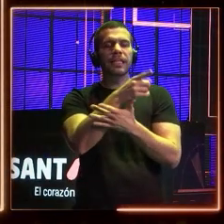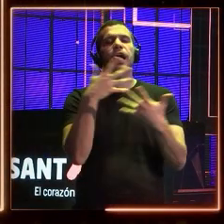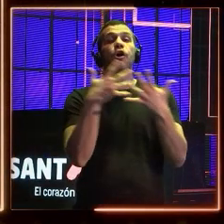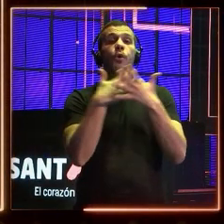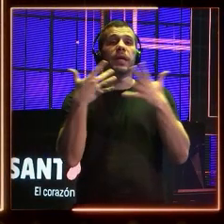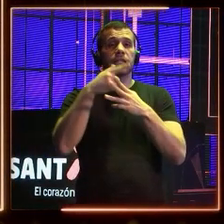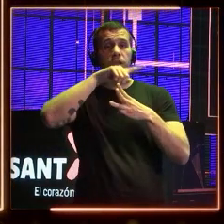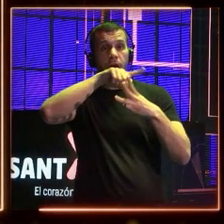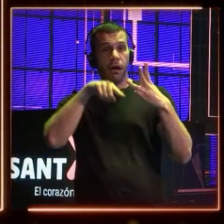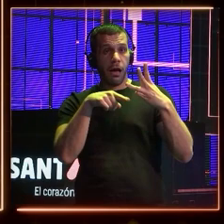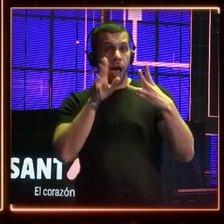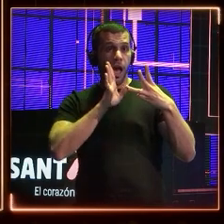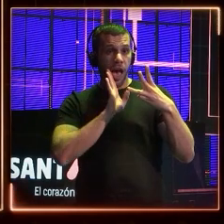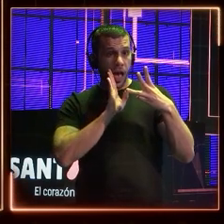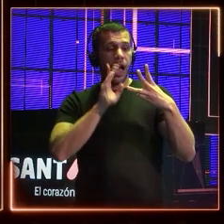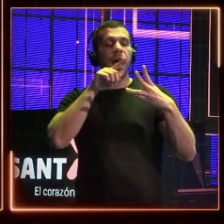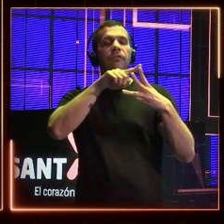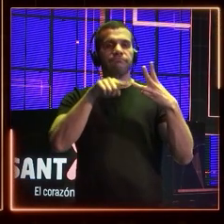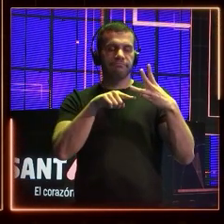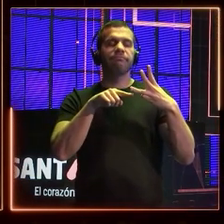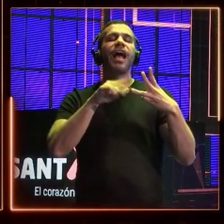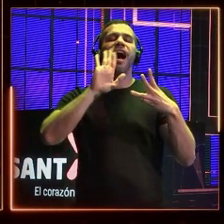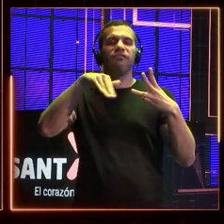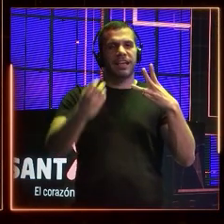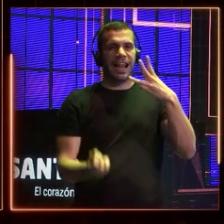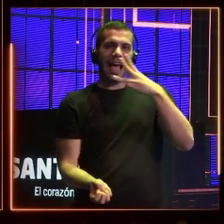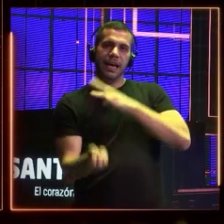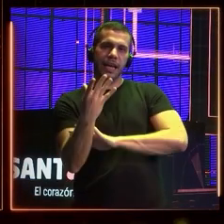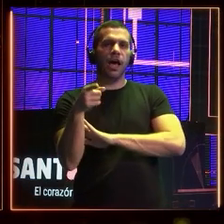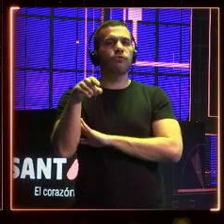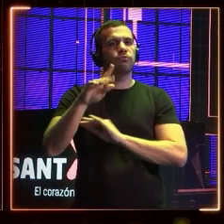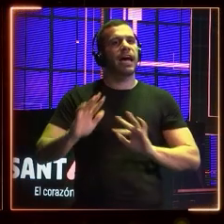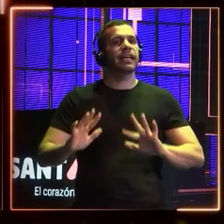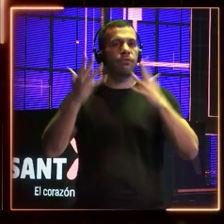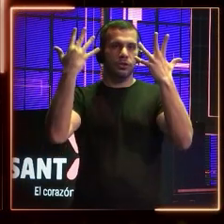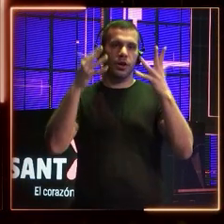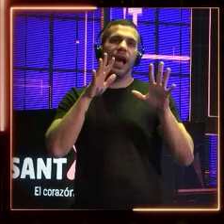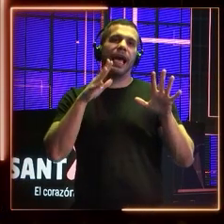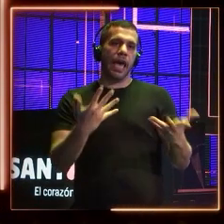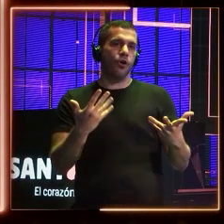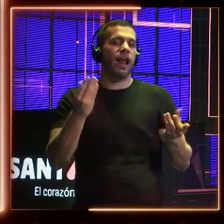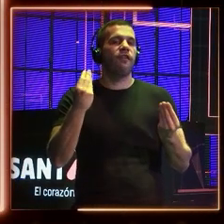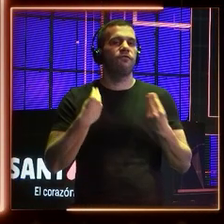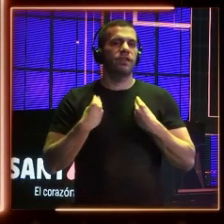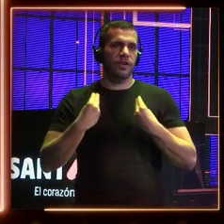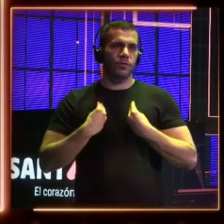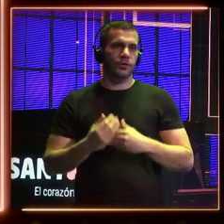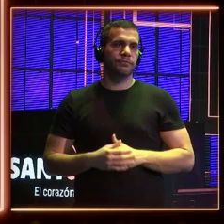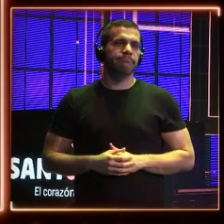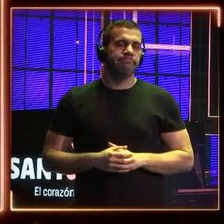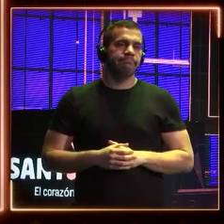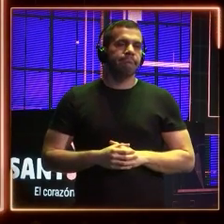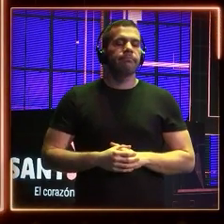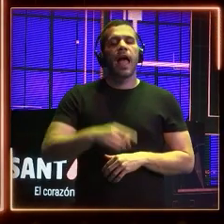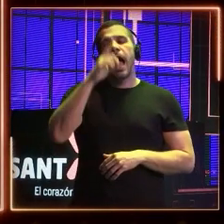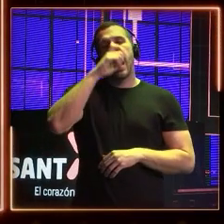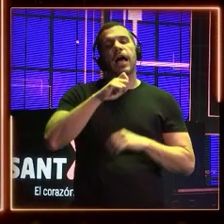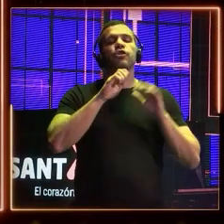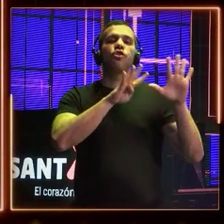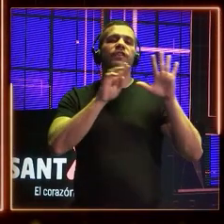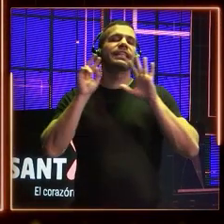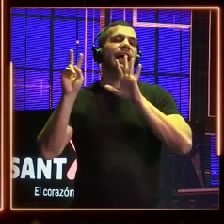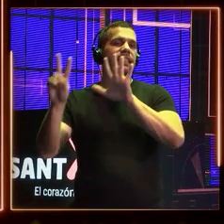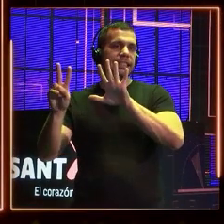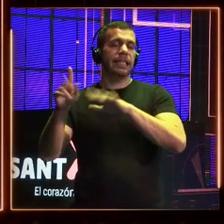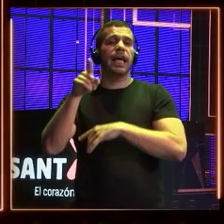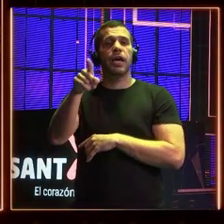tres elementos lo que ha dado sin duda lugar a esta Revolución que estamos estoy experimentando en el año 97 una